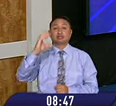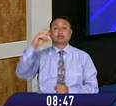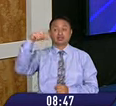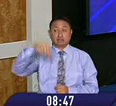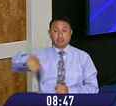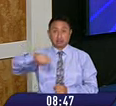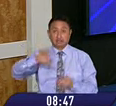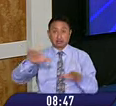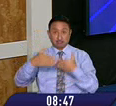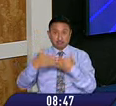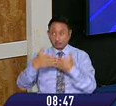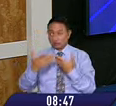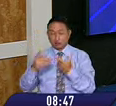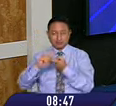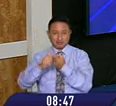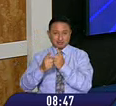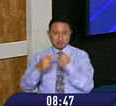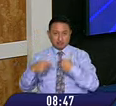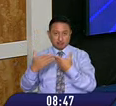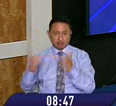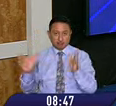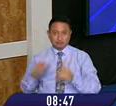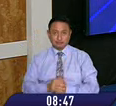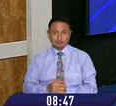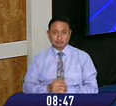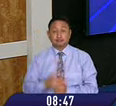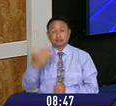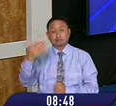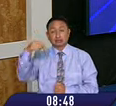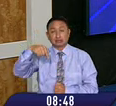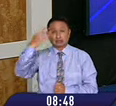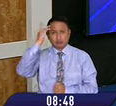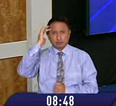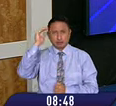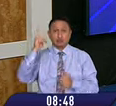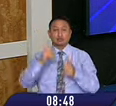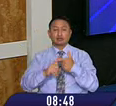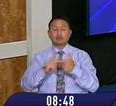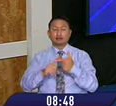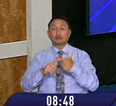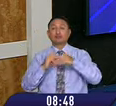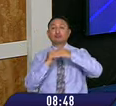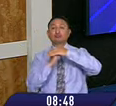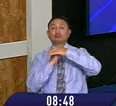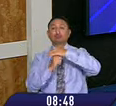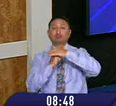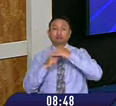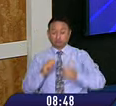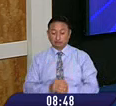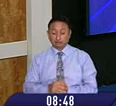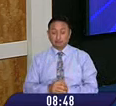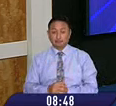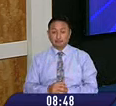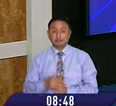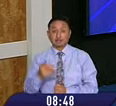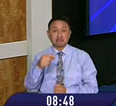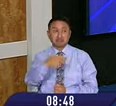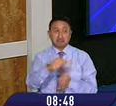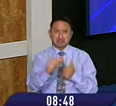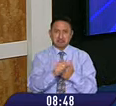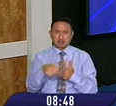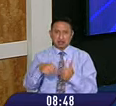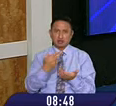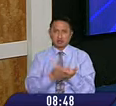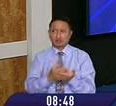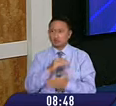hoy día no están operadas. Y también el alcalde, la preocupación dos es el metro de la ciudad. Se va a reunir en escasos minutos